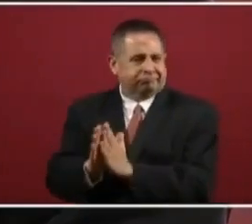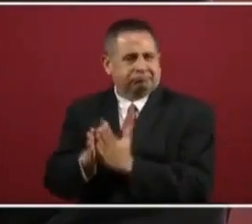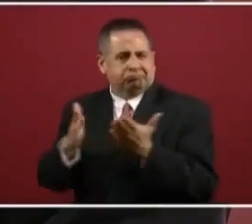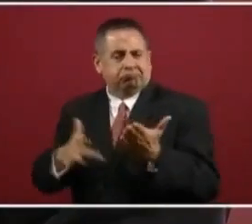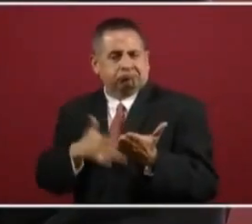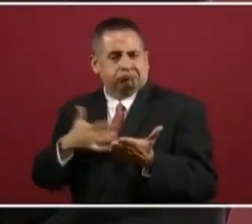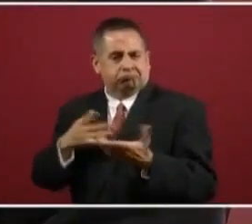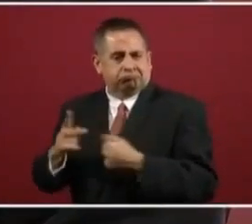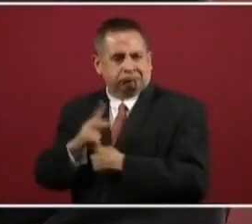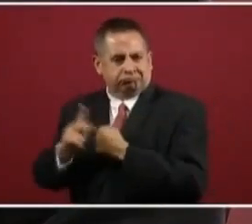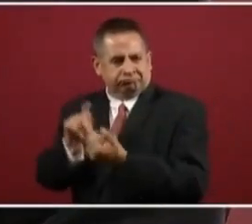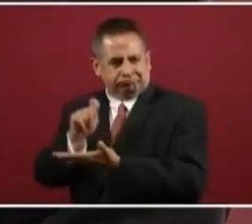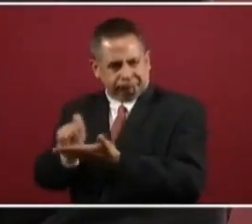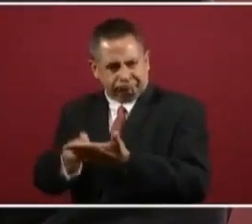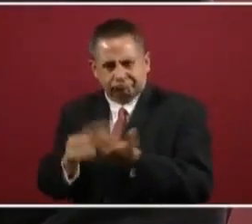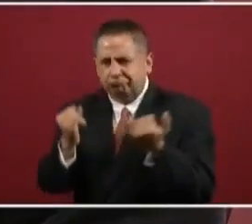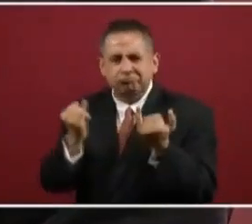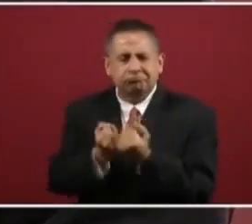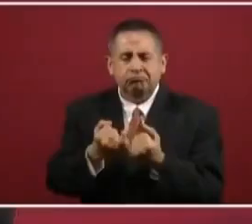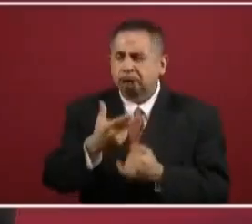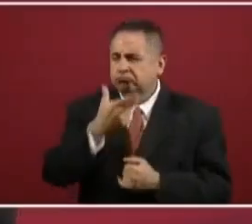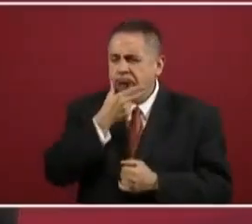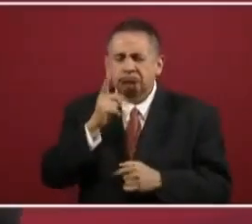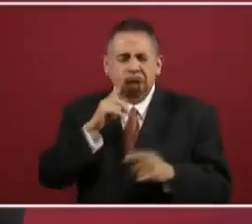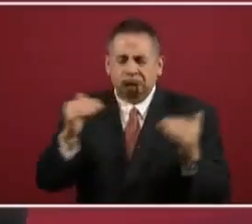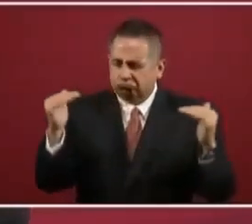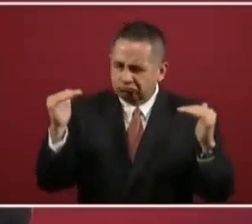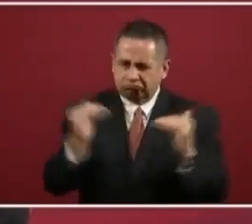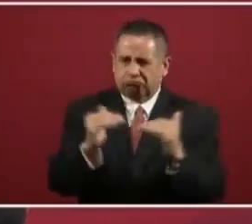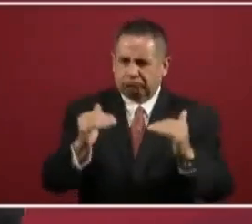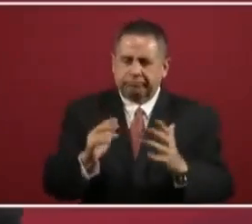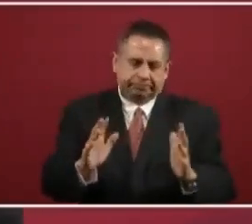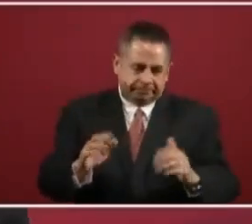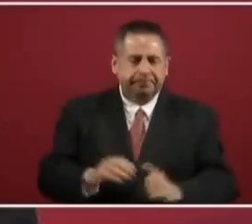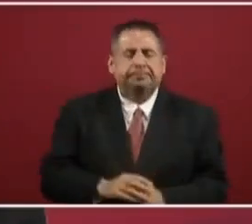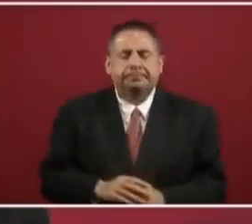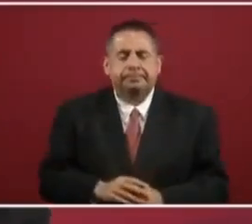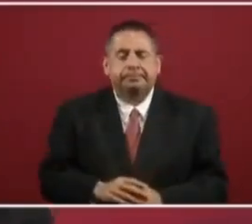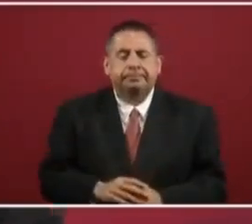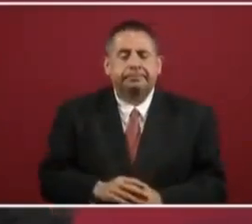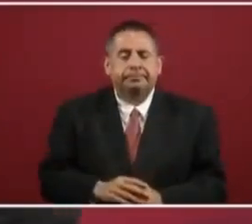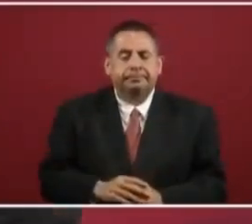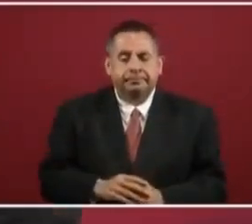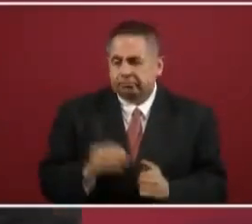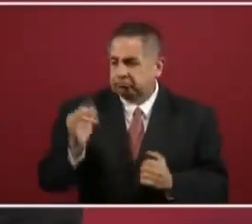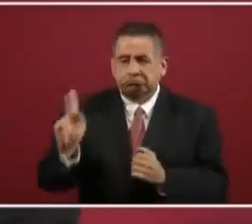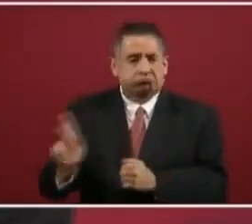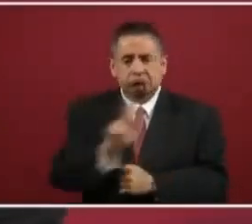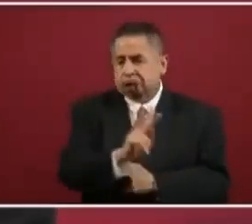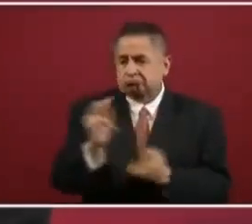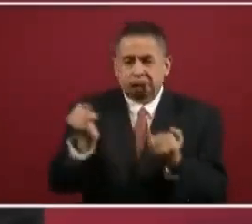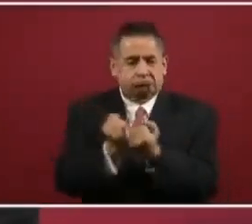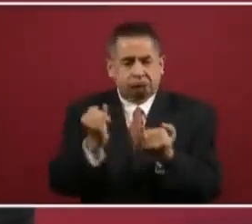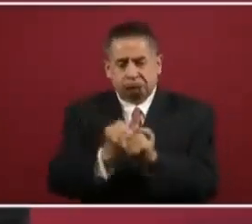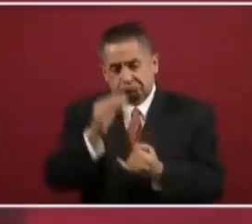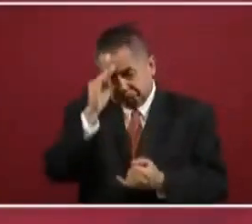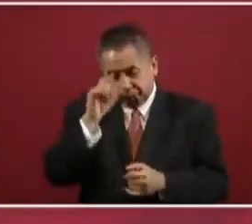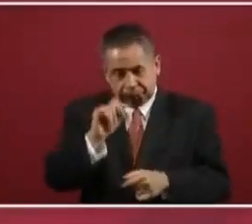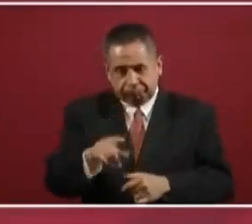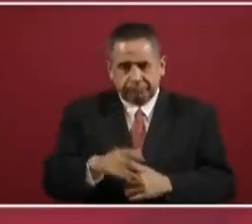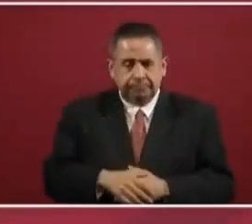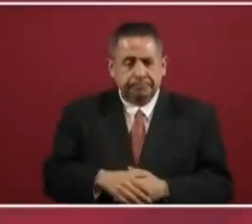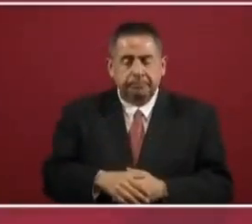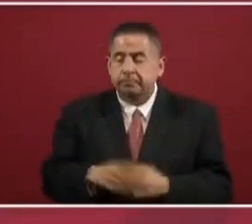la nación sobre la igualdad es el mismo pensamiento